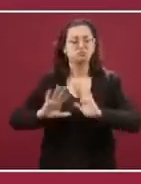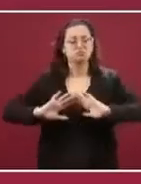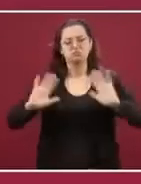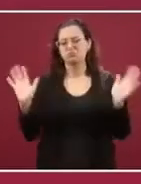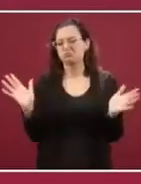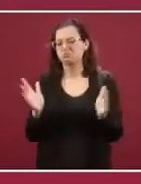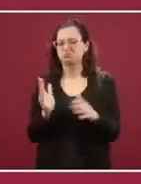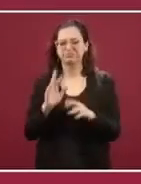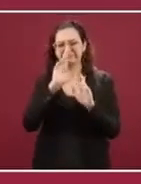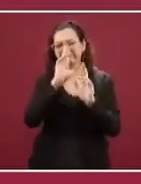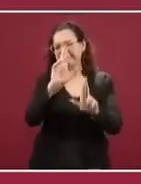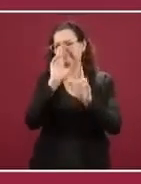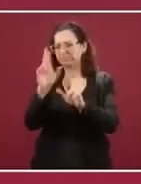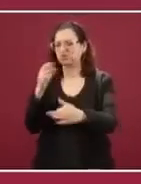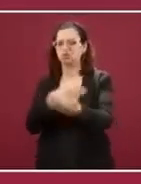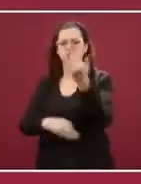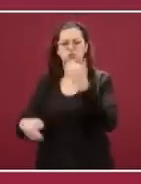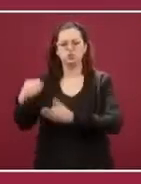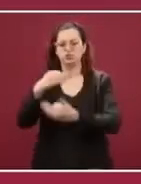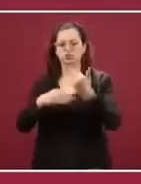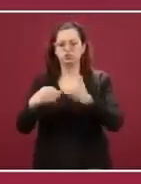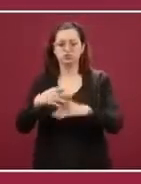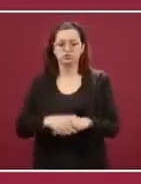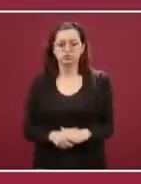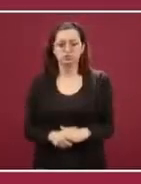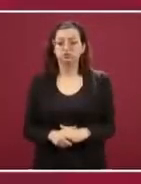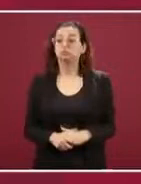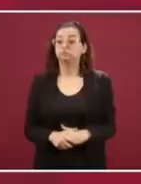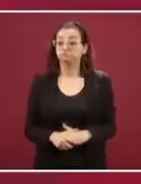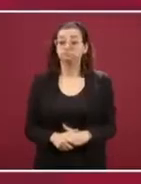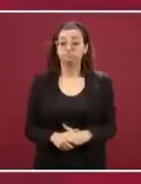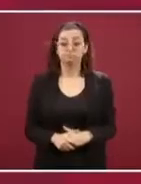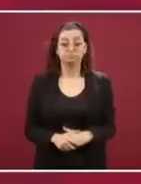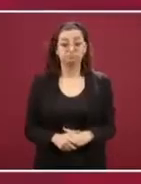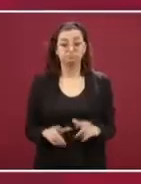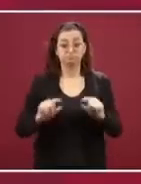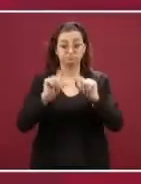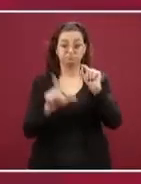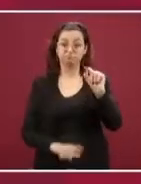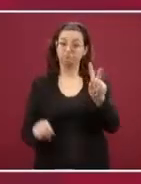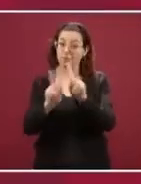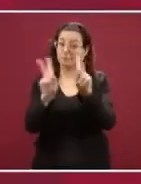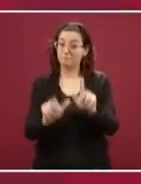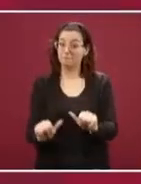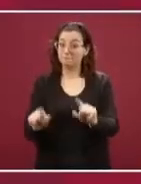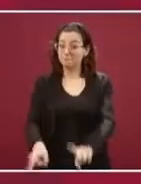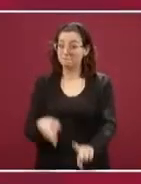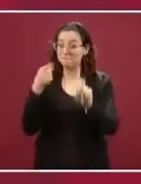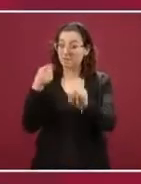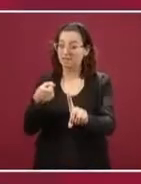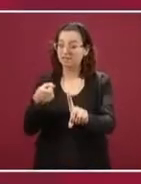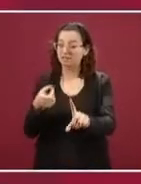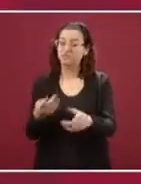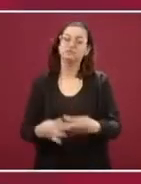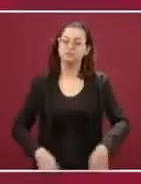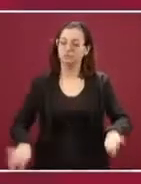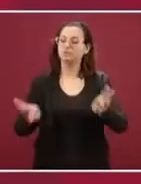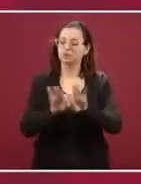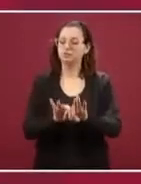con todas las iglesias y sí nos importa la paz y acudimos a